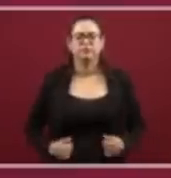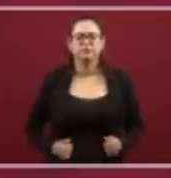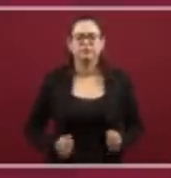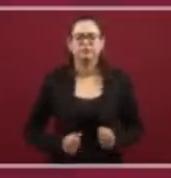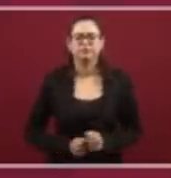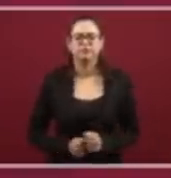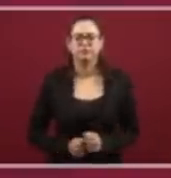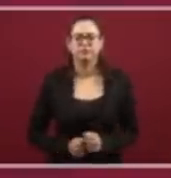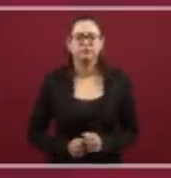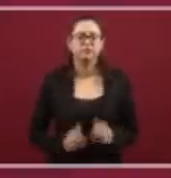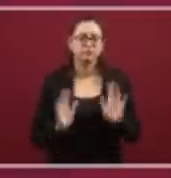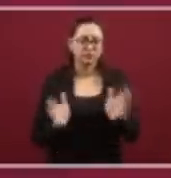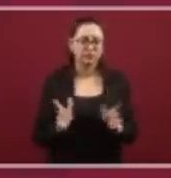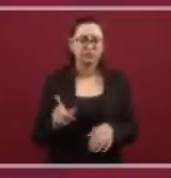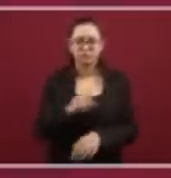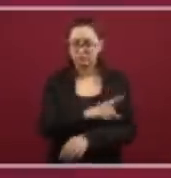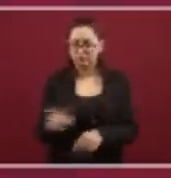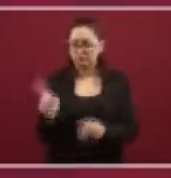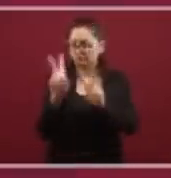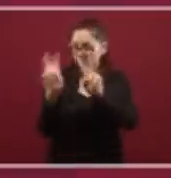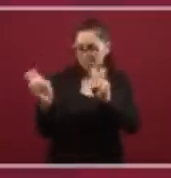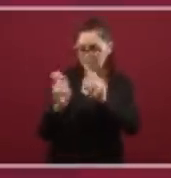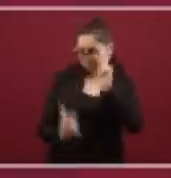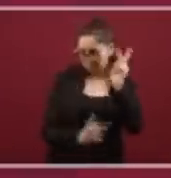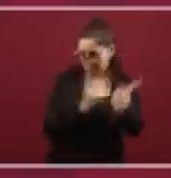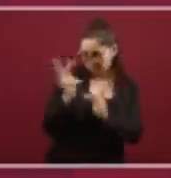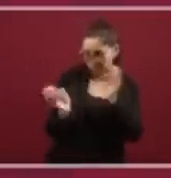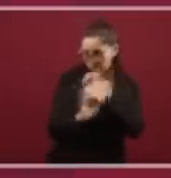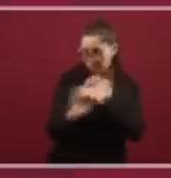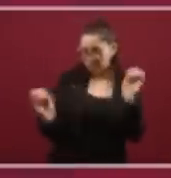preguntar sobre este tema